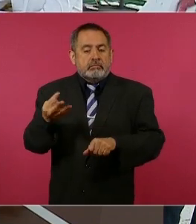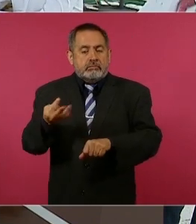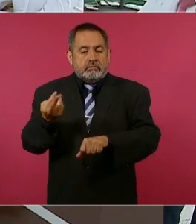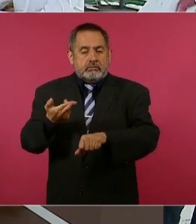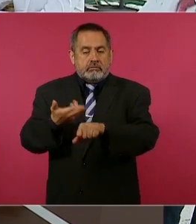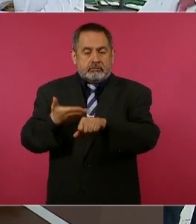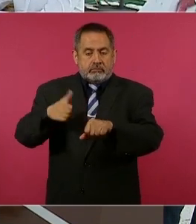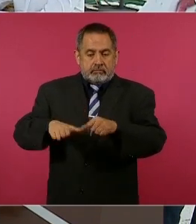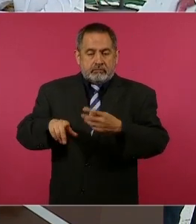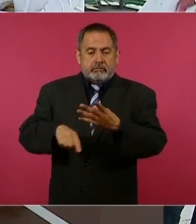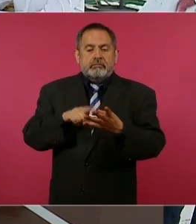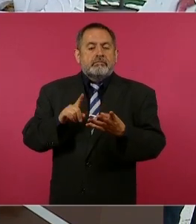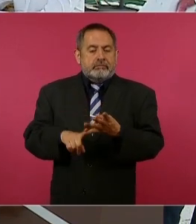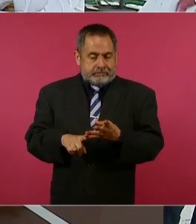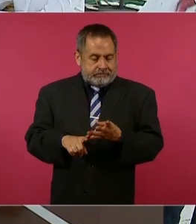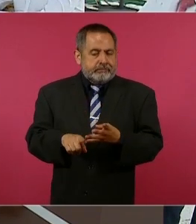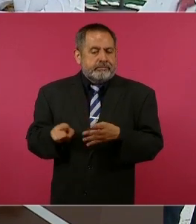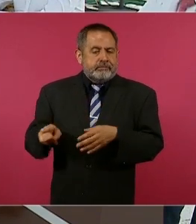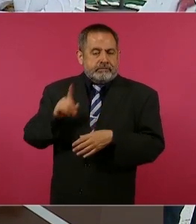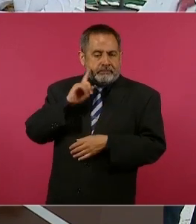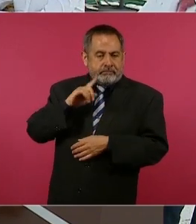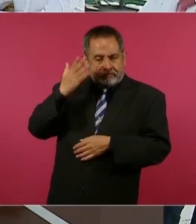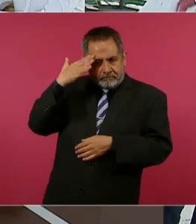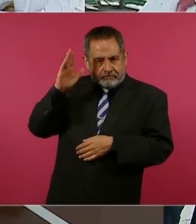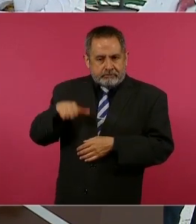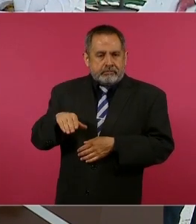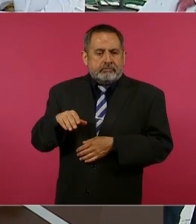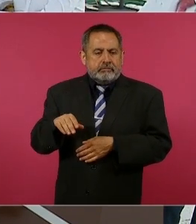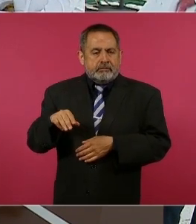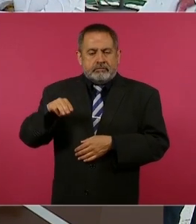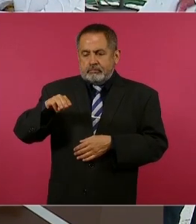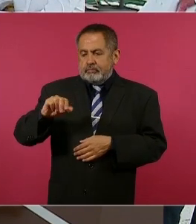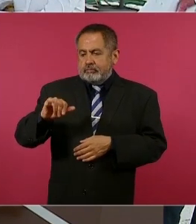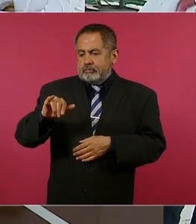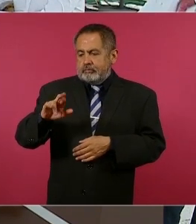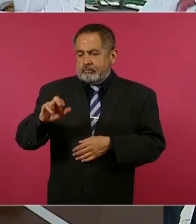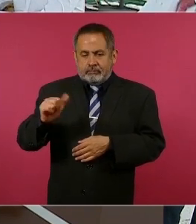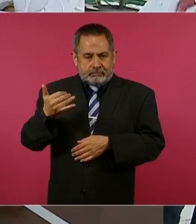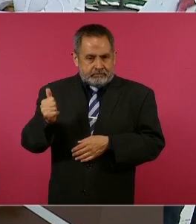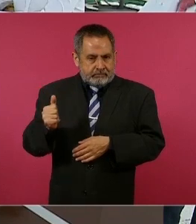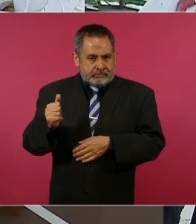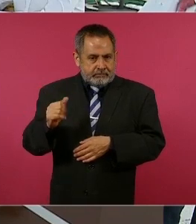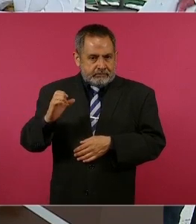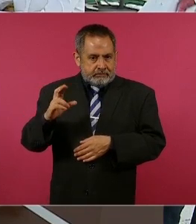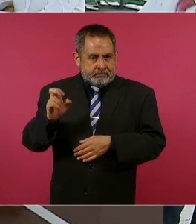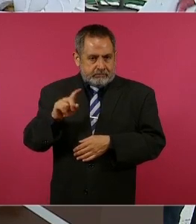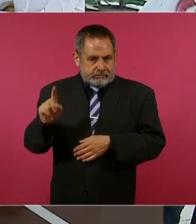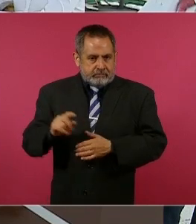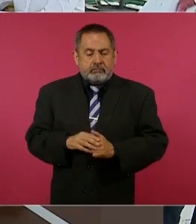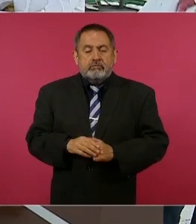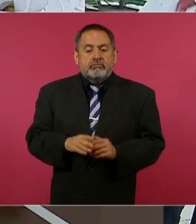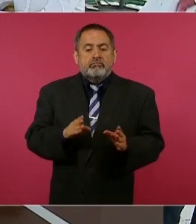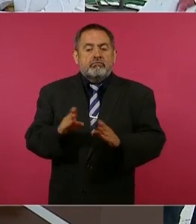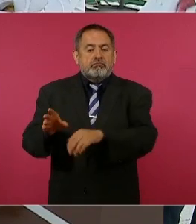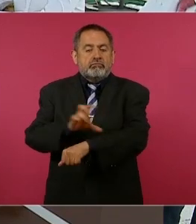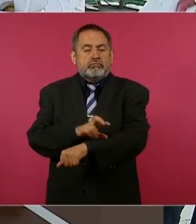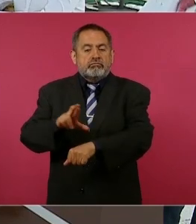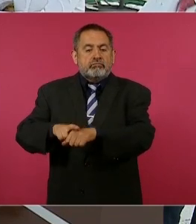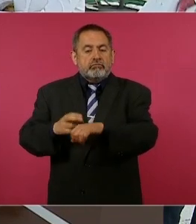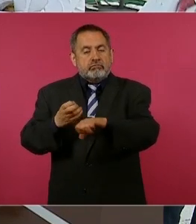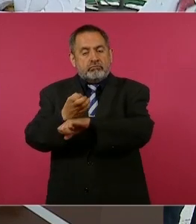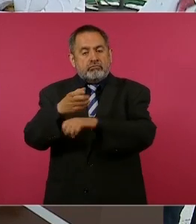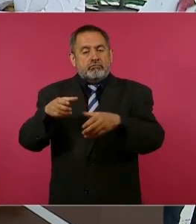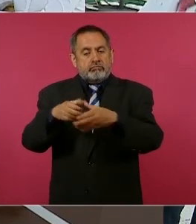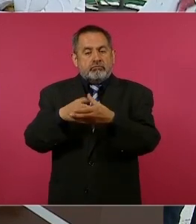Comité de la Clínica Es Nuestra, a la señora Ana Mireya Moreno Cruz, muchas gracias, al coordinador, a la coordinadora estatal del